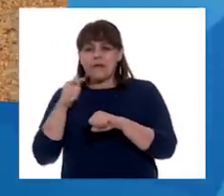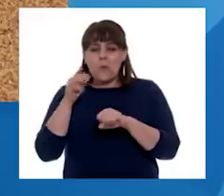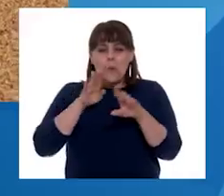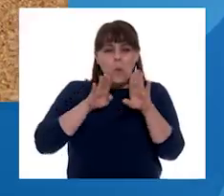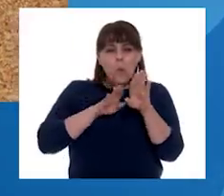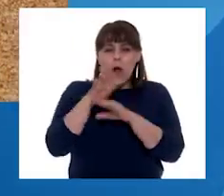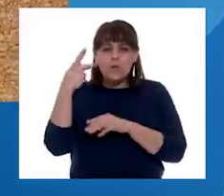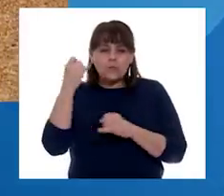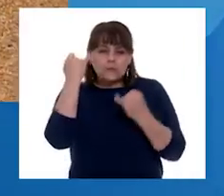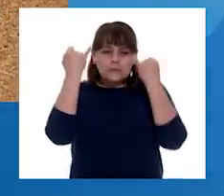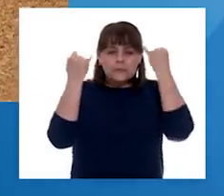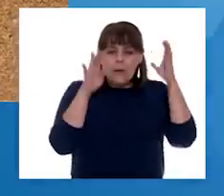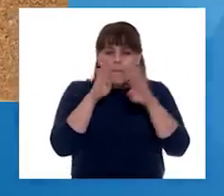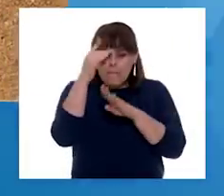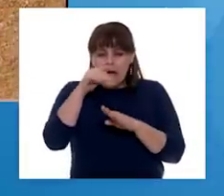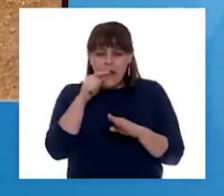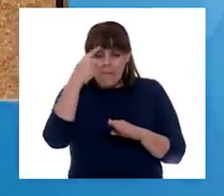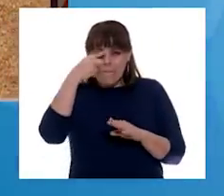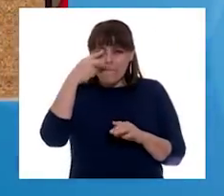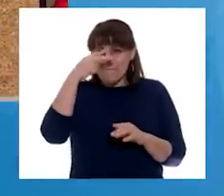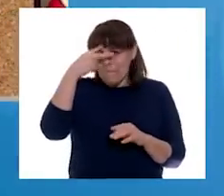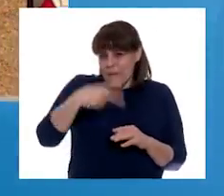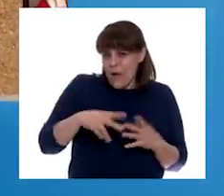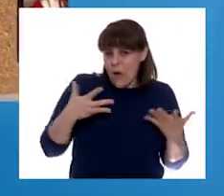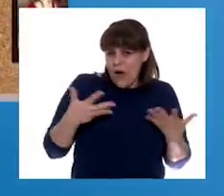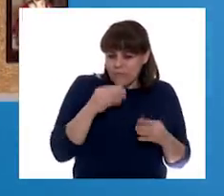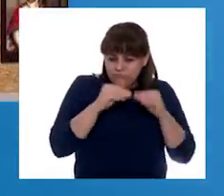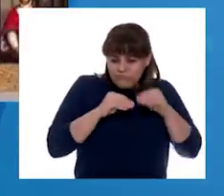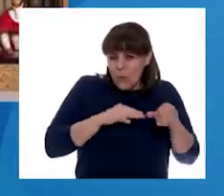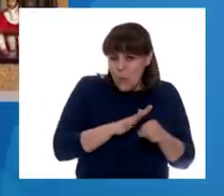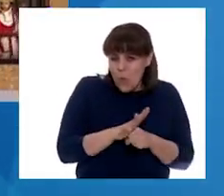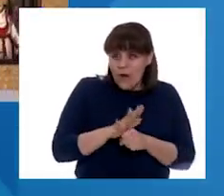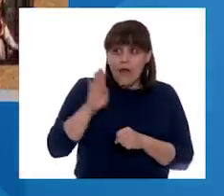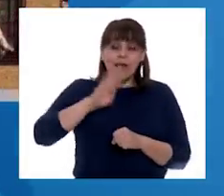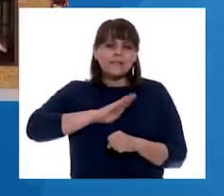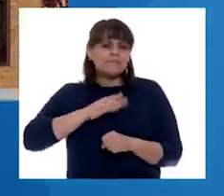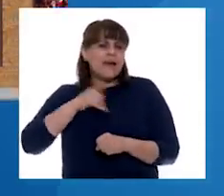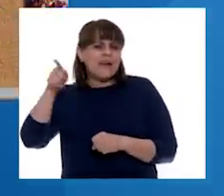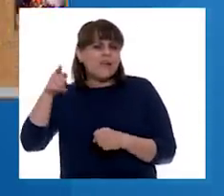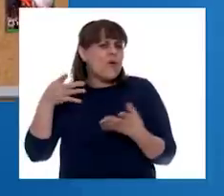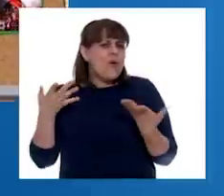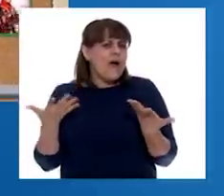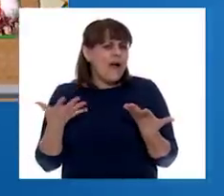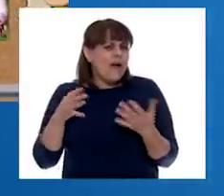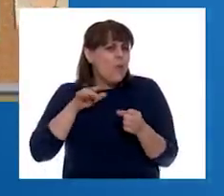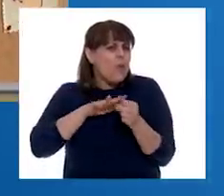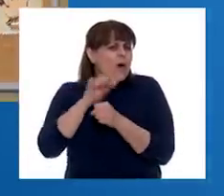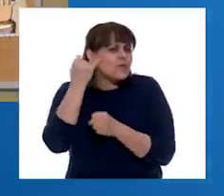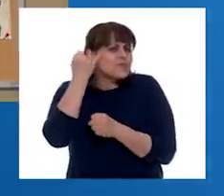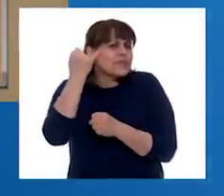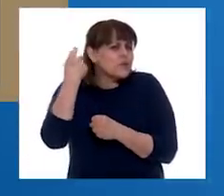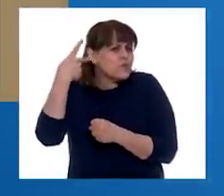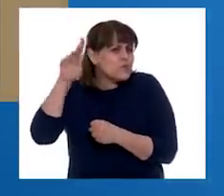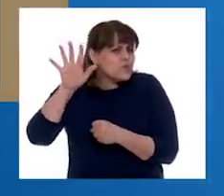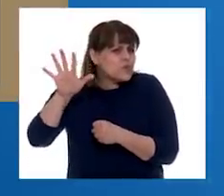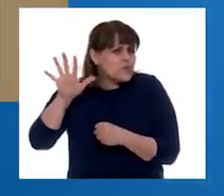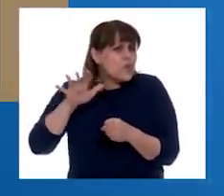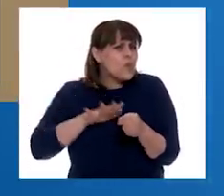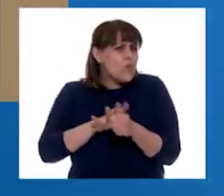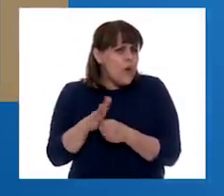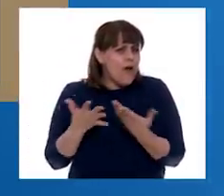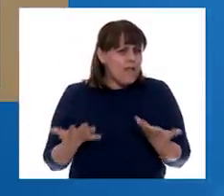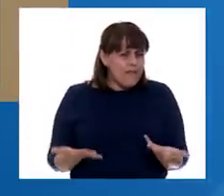Pero ¿qué consecuencias desataron estos acontecimientos? ¿Qué planes tenía España en un territorio sin rey? ¿Que dio pie al federalismo y al